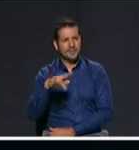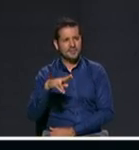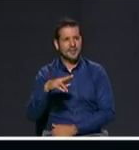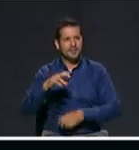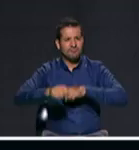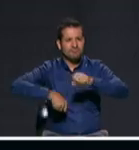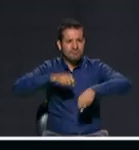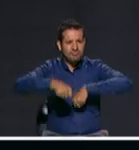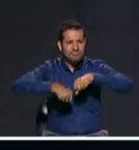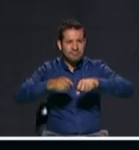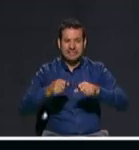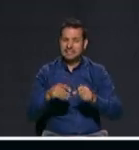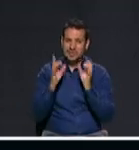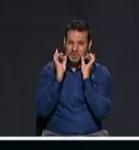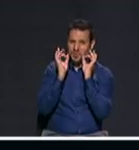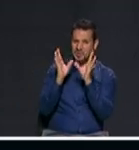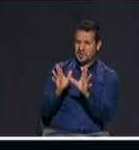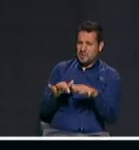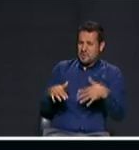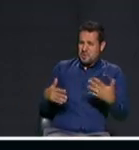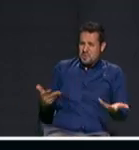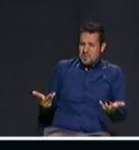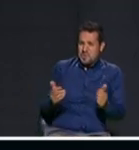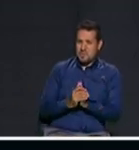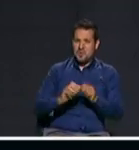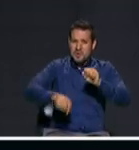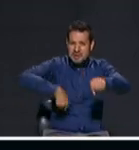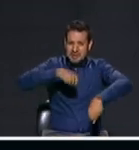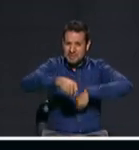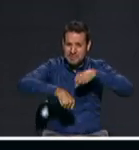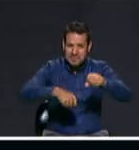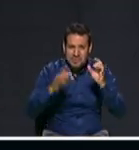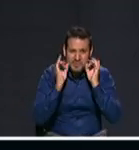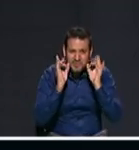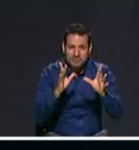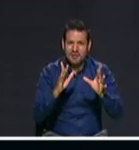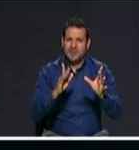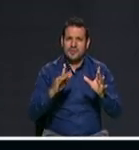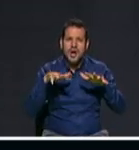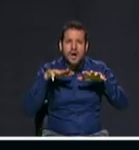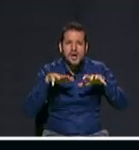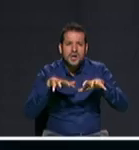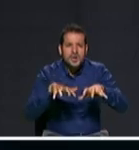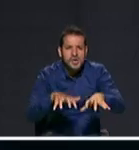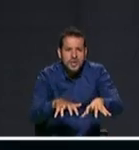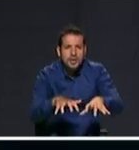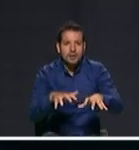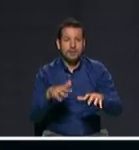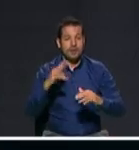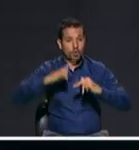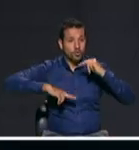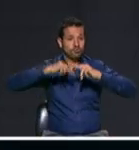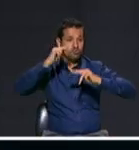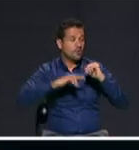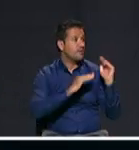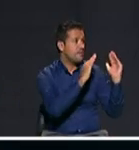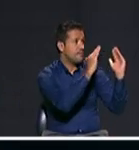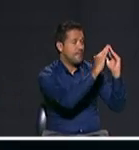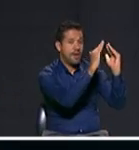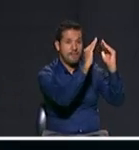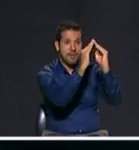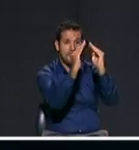el colmo en el estado que está y nosotros la meca del ciclismo vamos a construir viviendas de viviendas